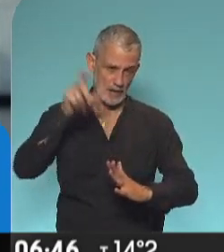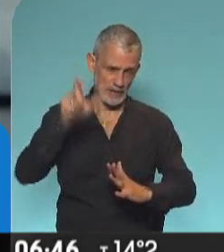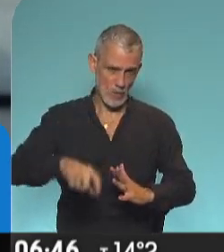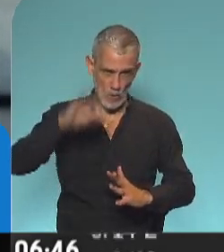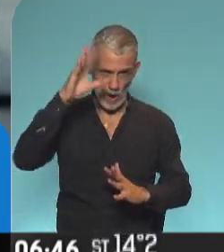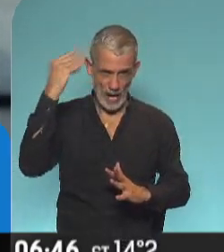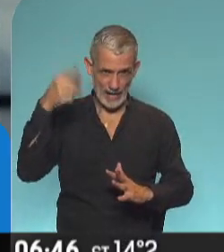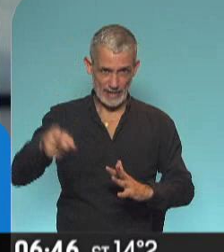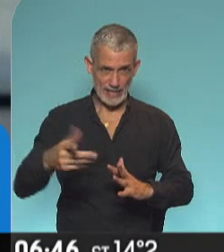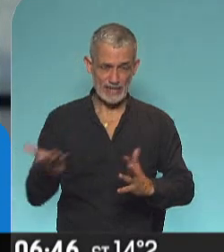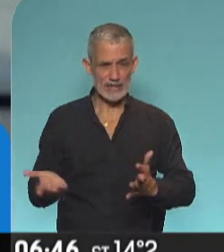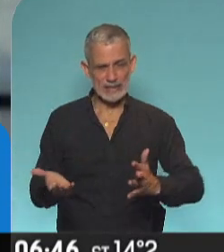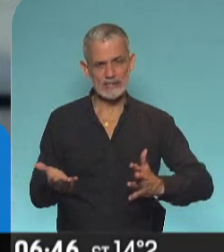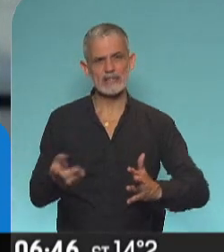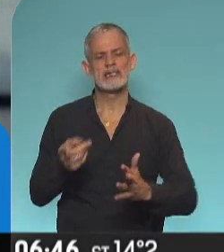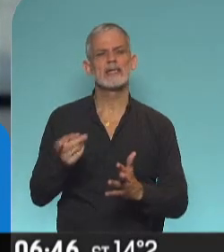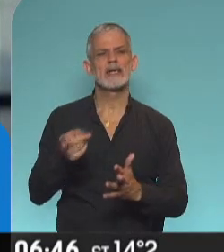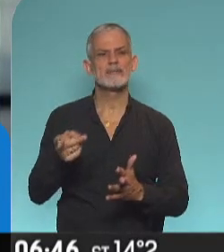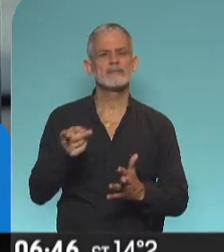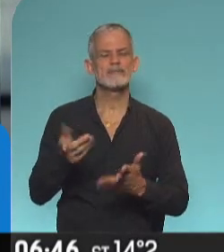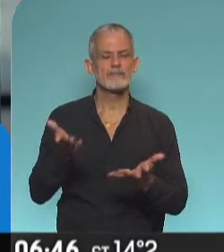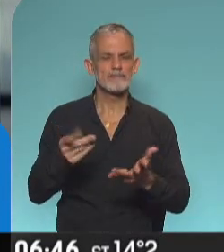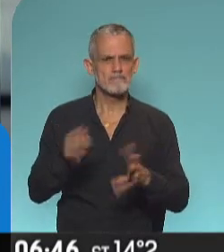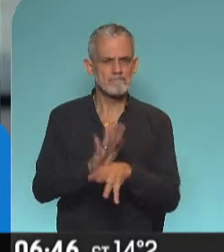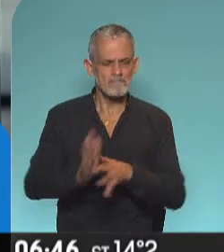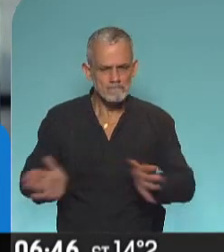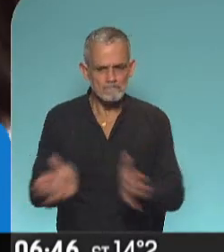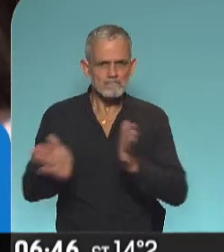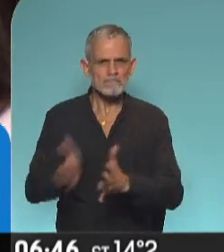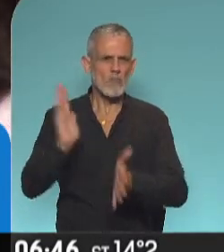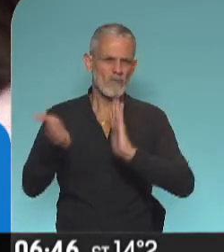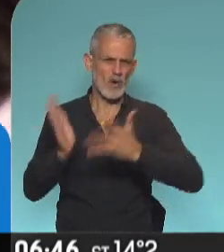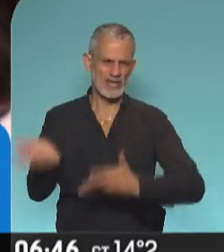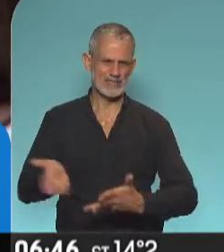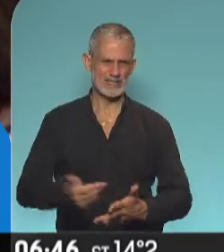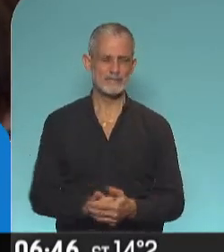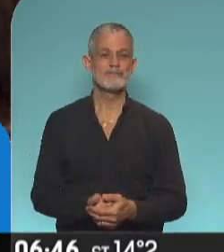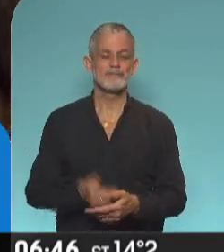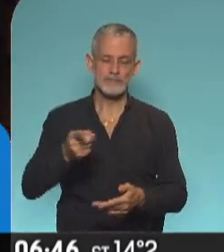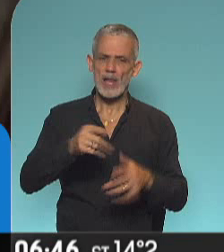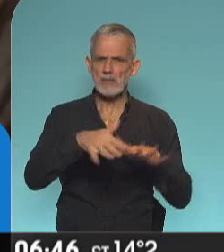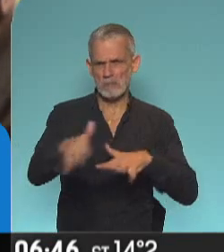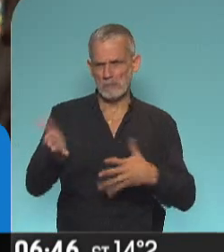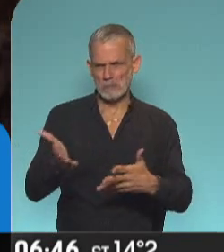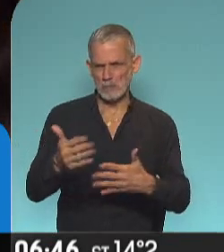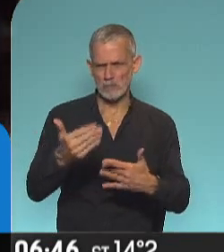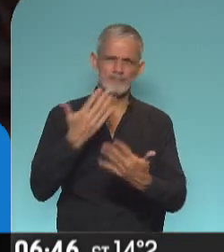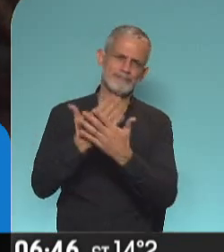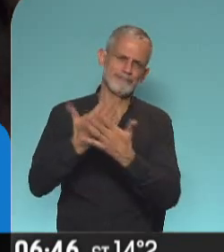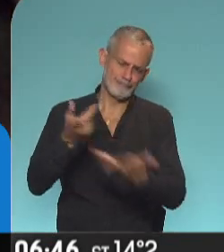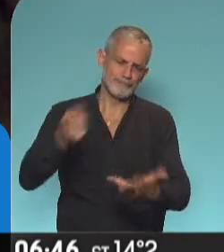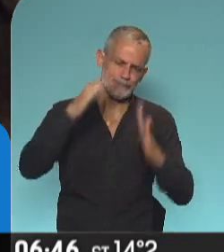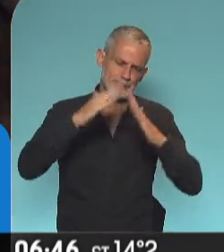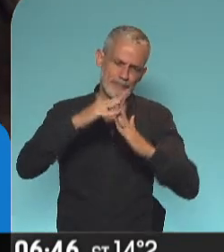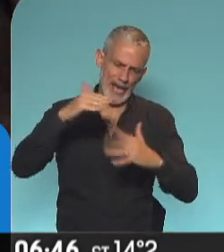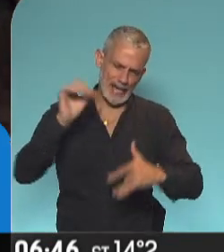ilegalidad en esto de señalar que se trata de incitación a la violencia. Pero no es la primera vez, de todas maneras, que hay movilizaciones frente al domicilio particular de Cristina